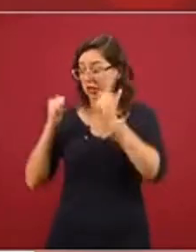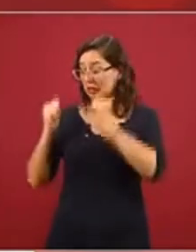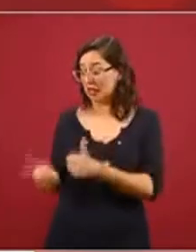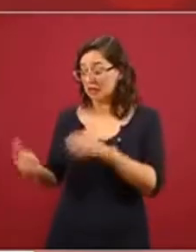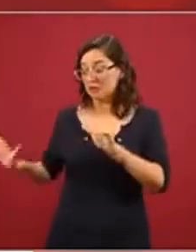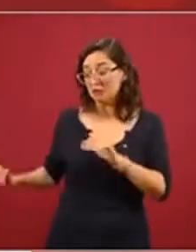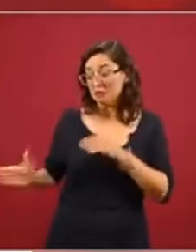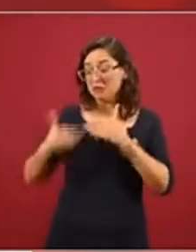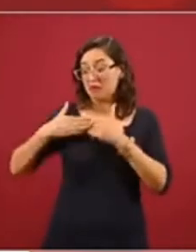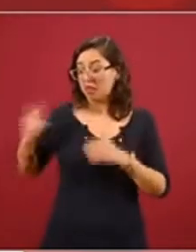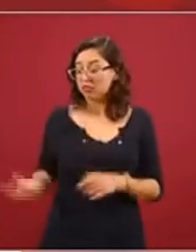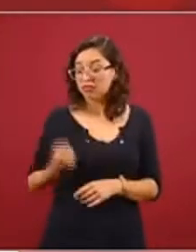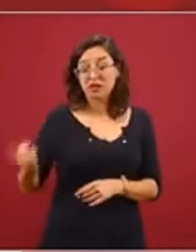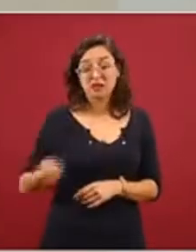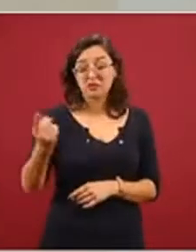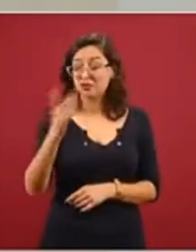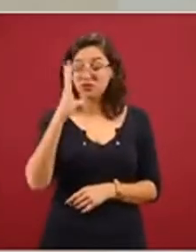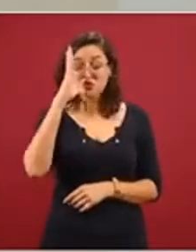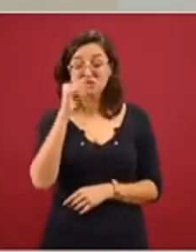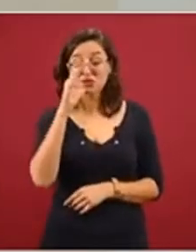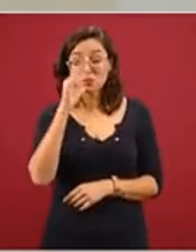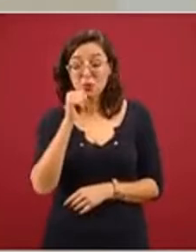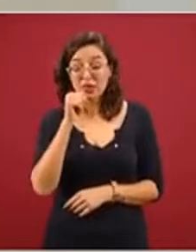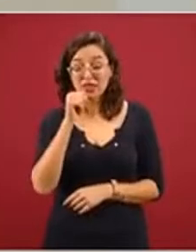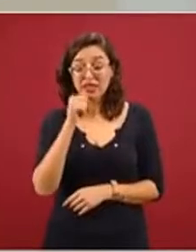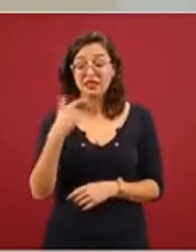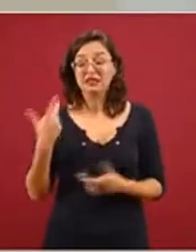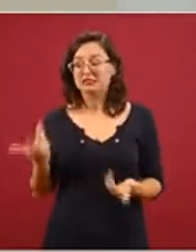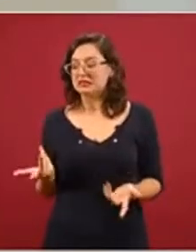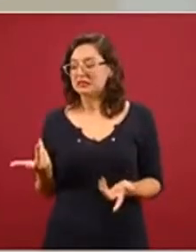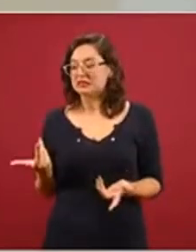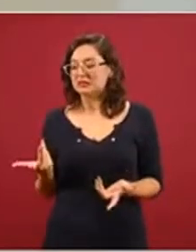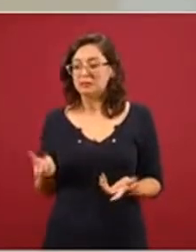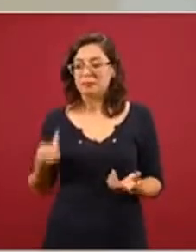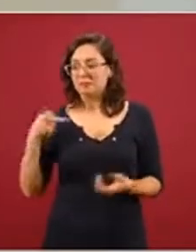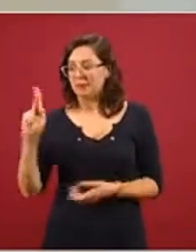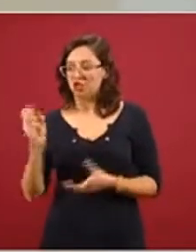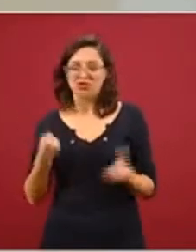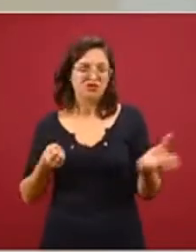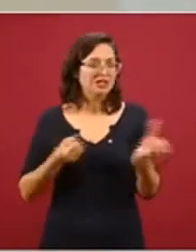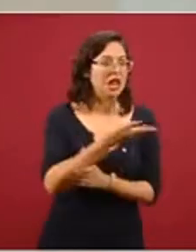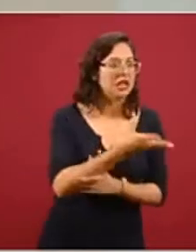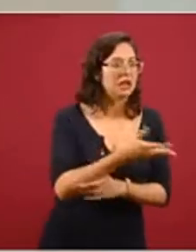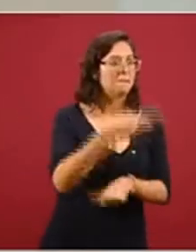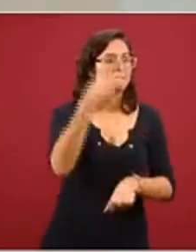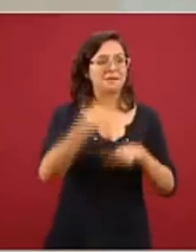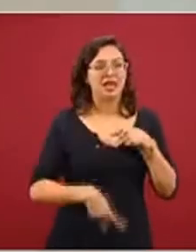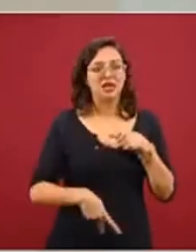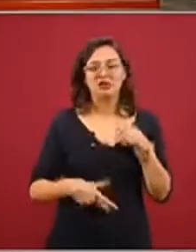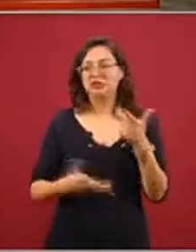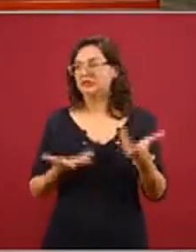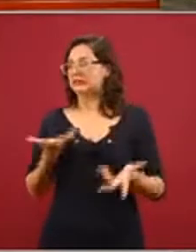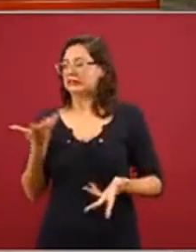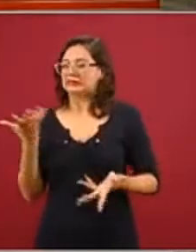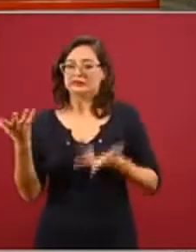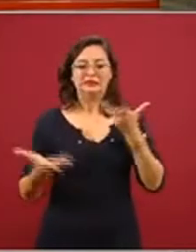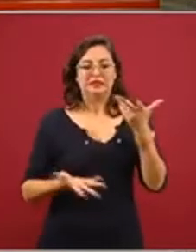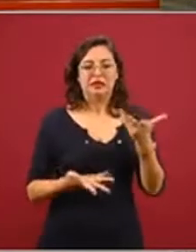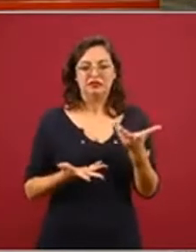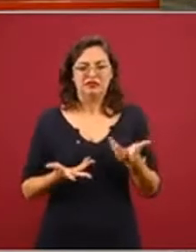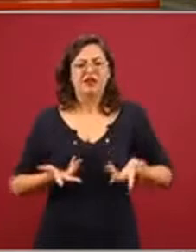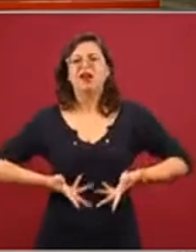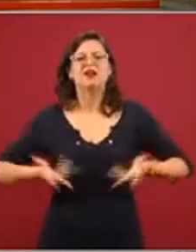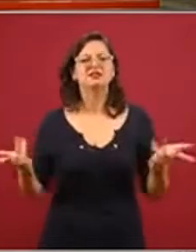manera permanente, pero salir del confinamiento tiene riesgos. Lo que podemos hacer como personas y